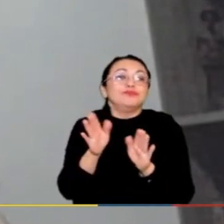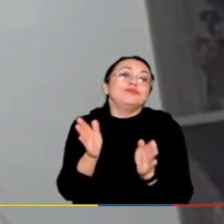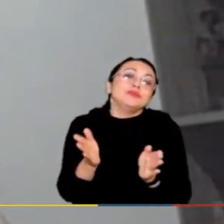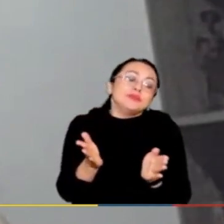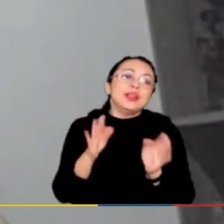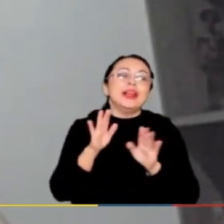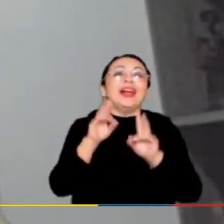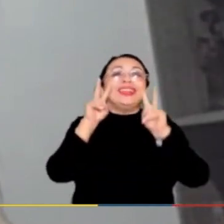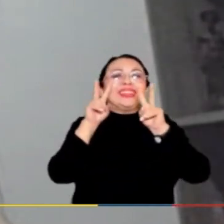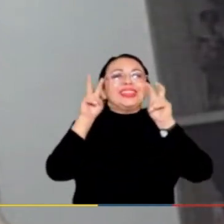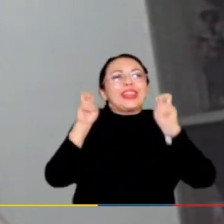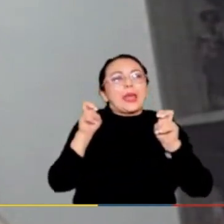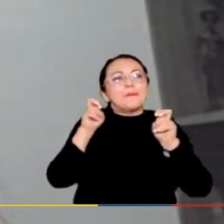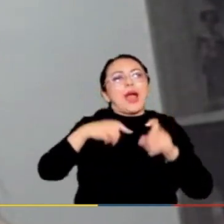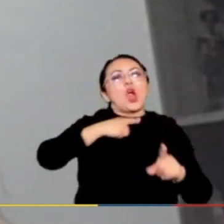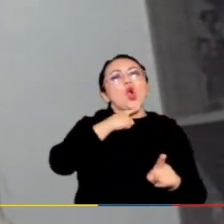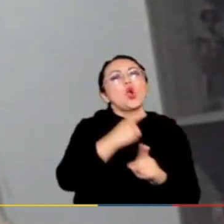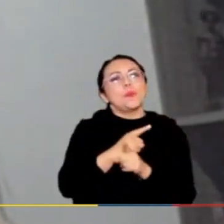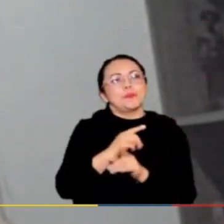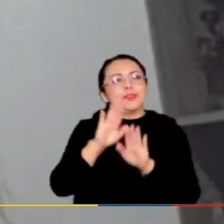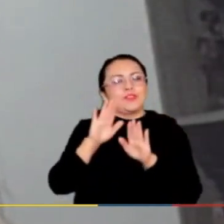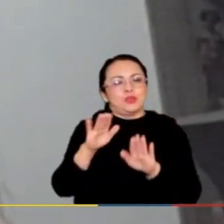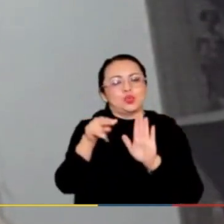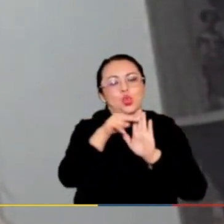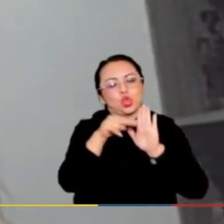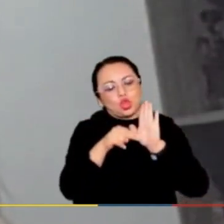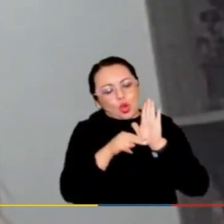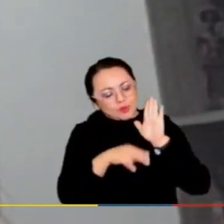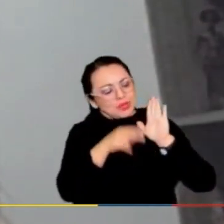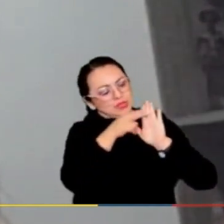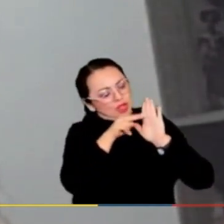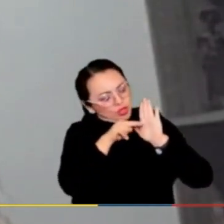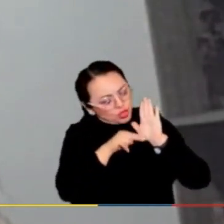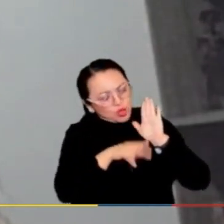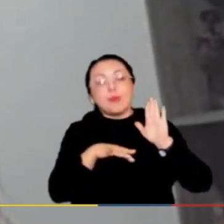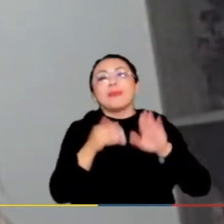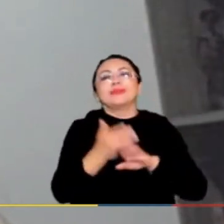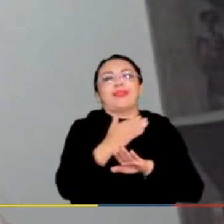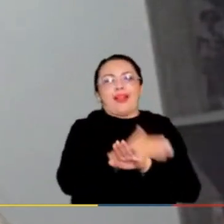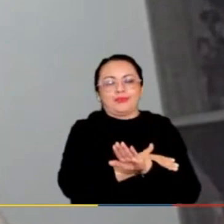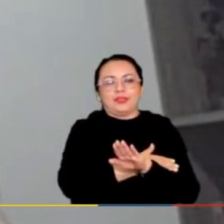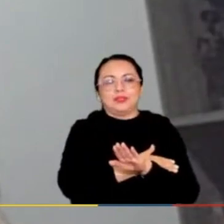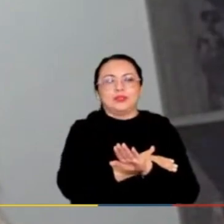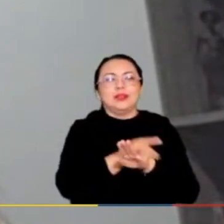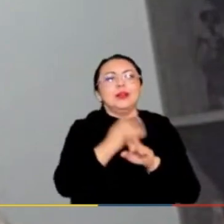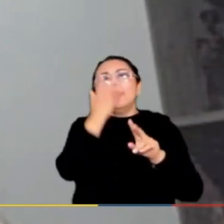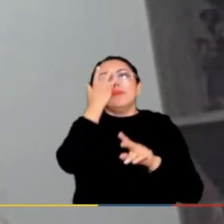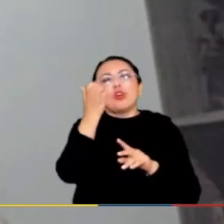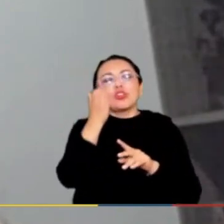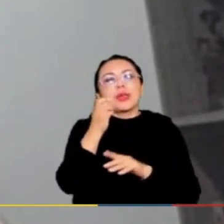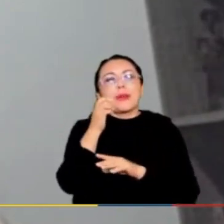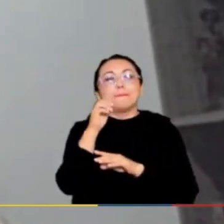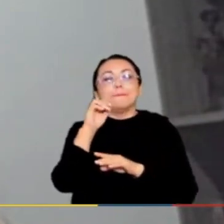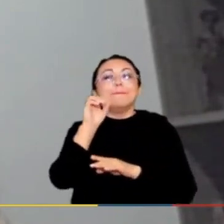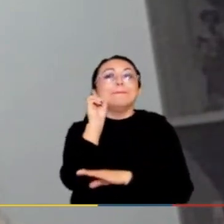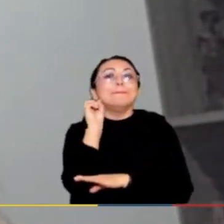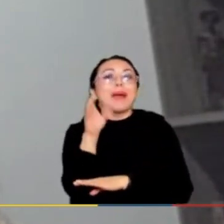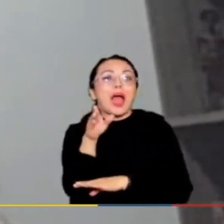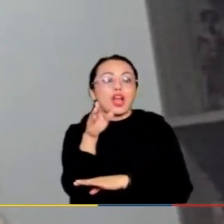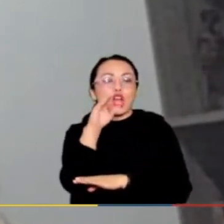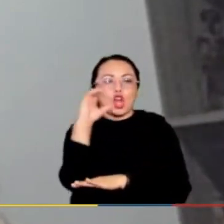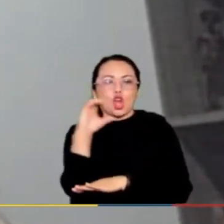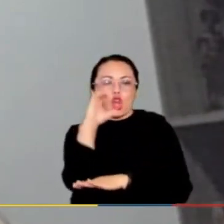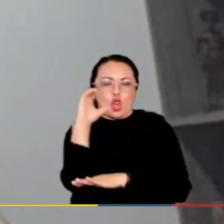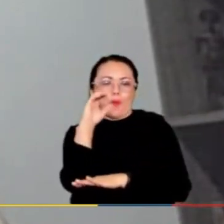la excepción de cumplimiento de normas en materia SARLAF y buena fe por parte de Bancolombia S.A.